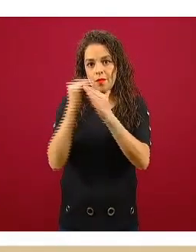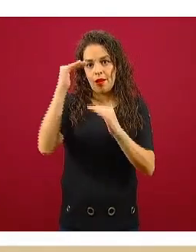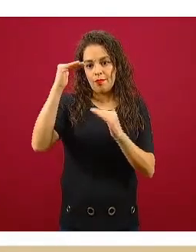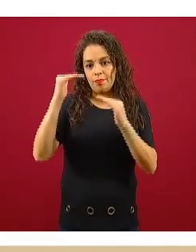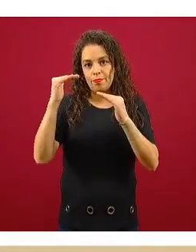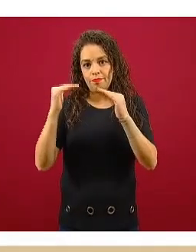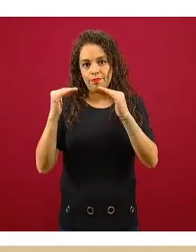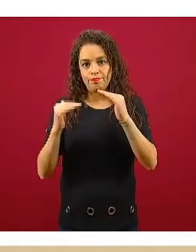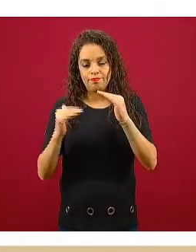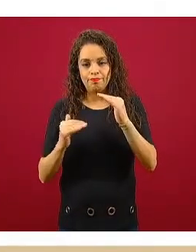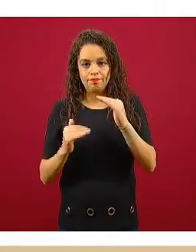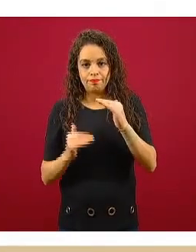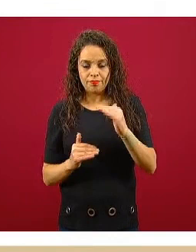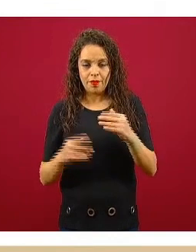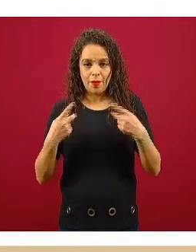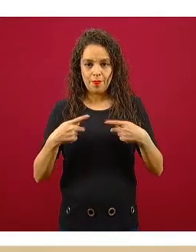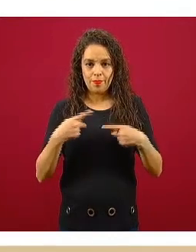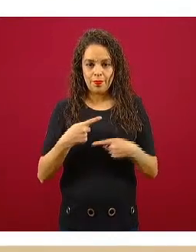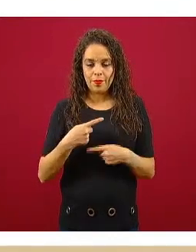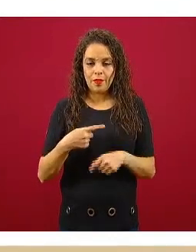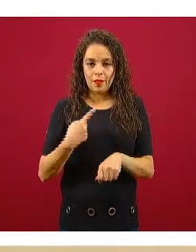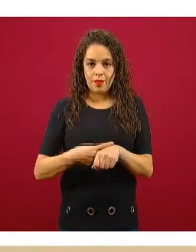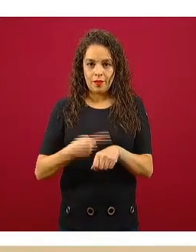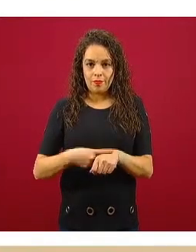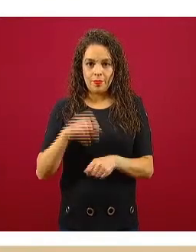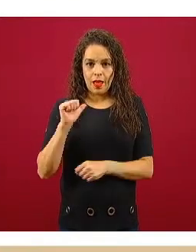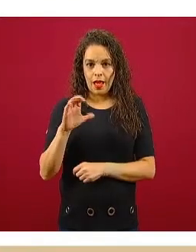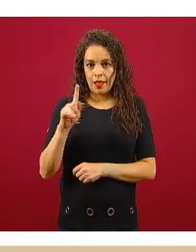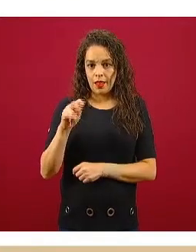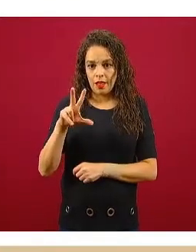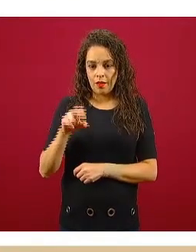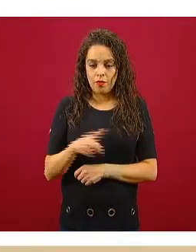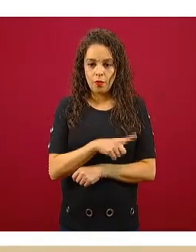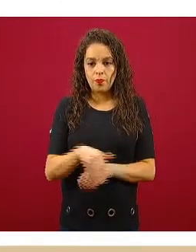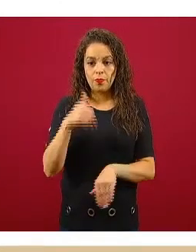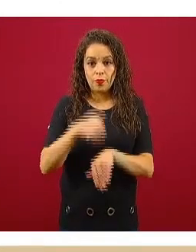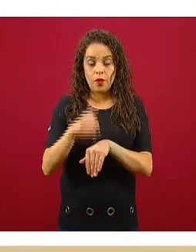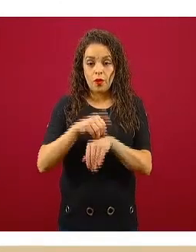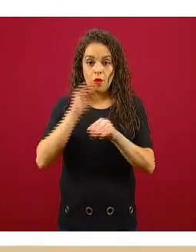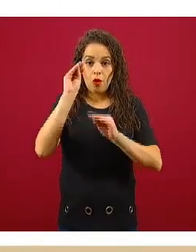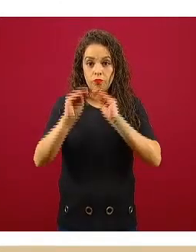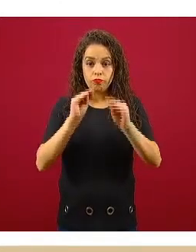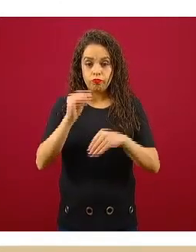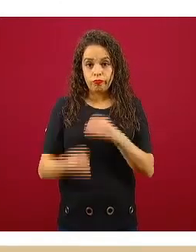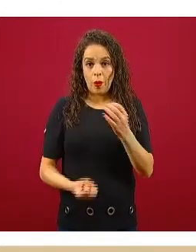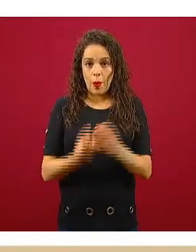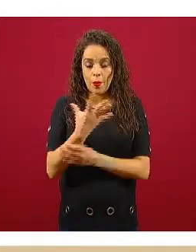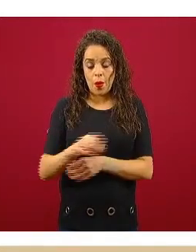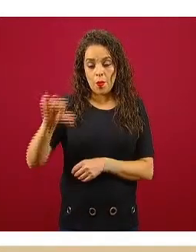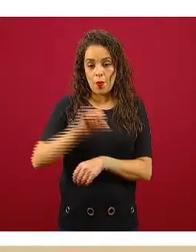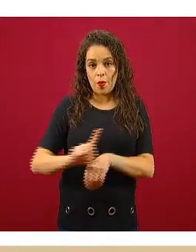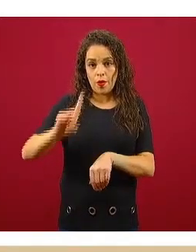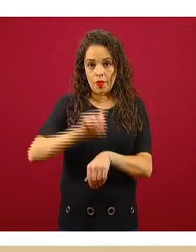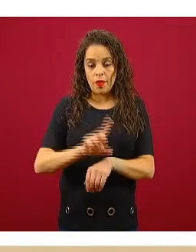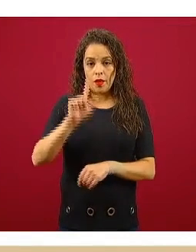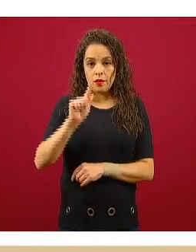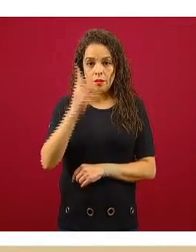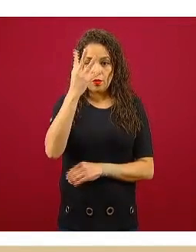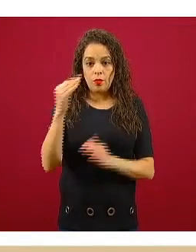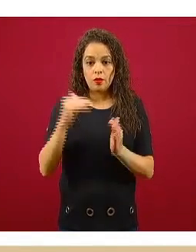la cantidad de casos activos. Veamos la siguiente diapositiva, la actualización de los números del día de hoy. Son